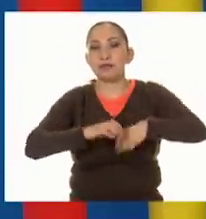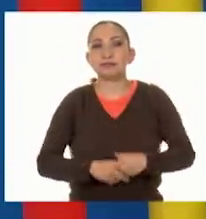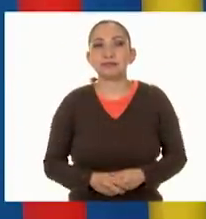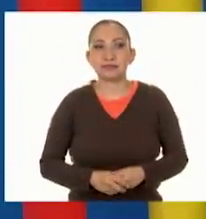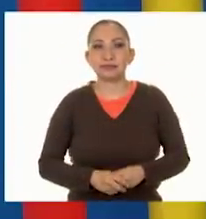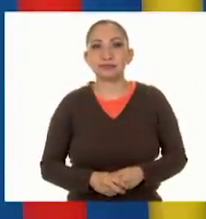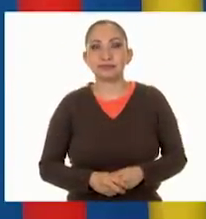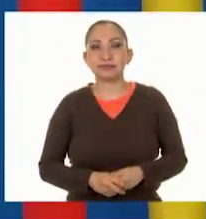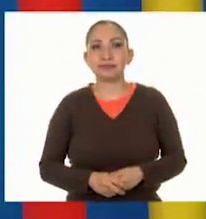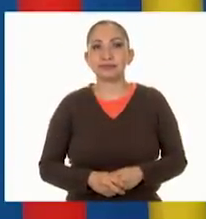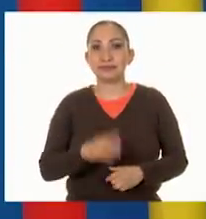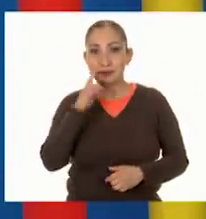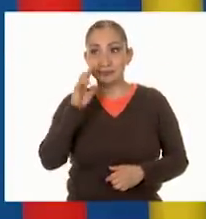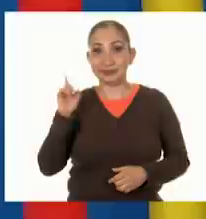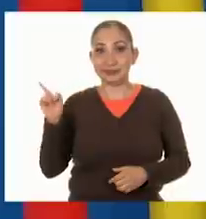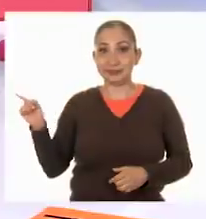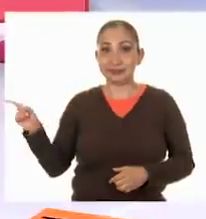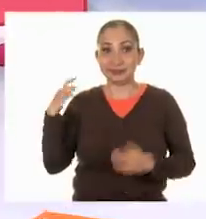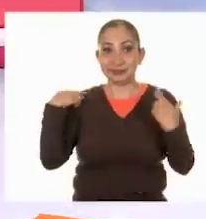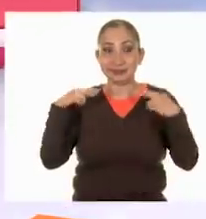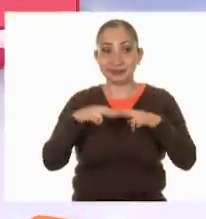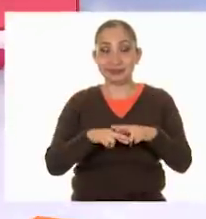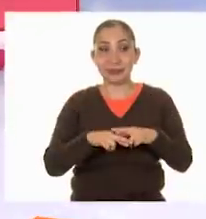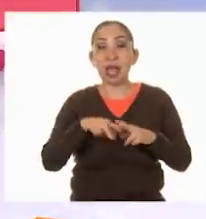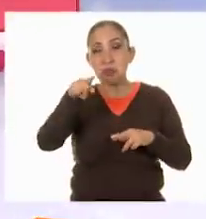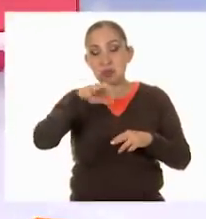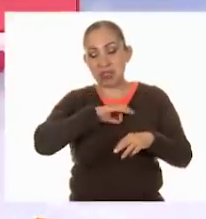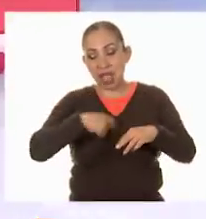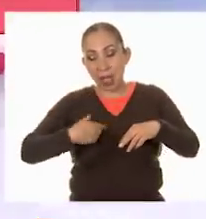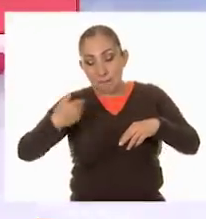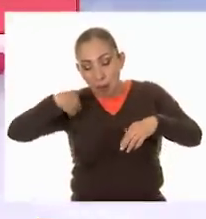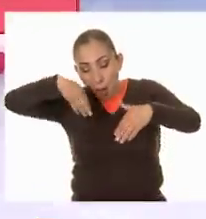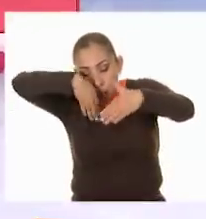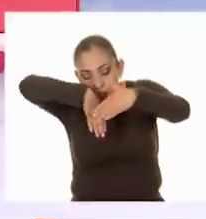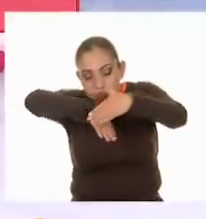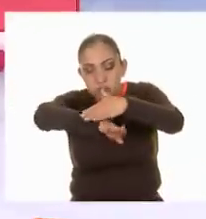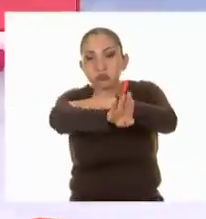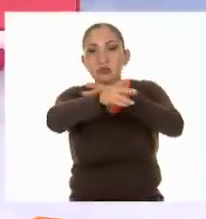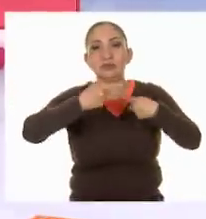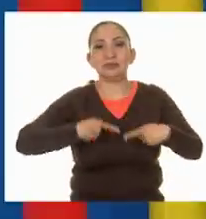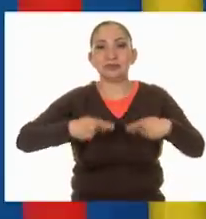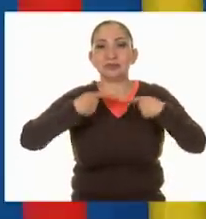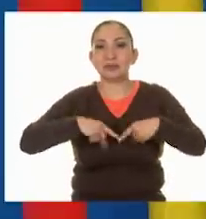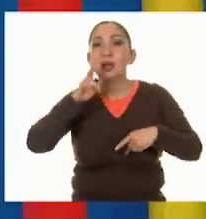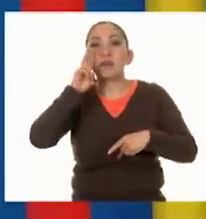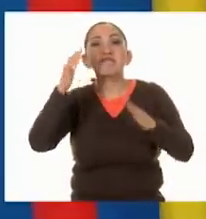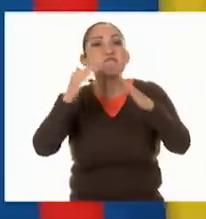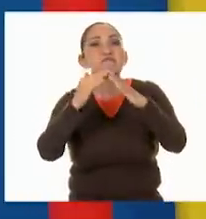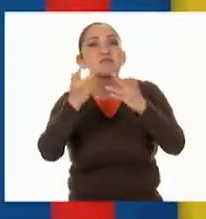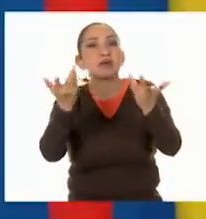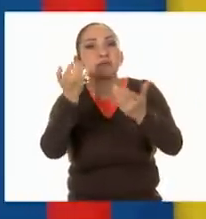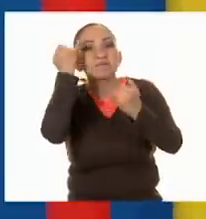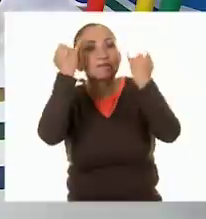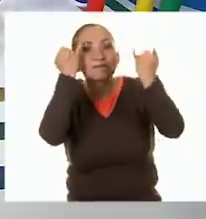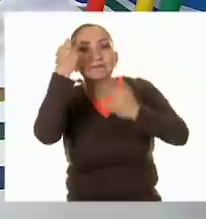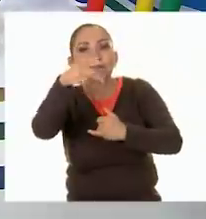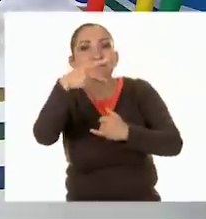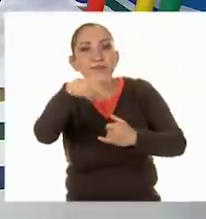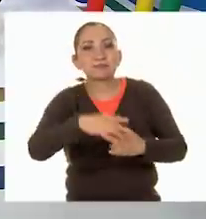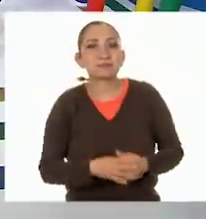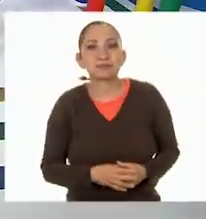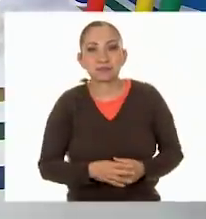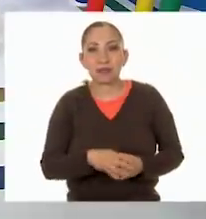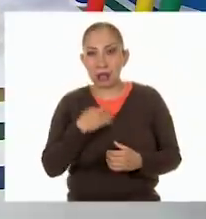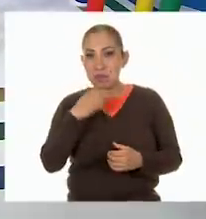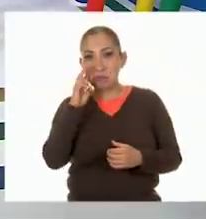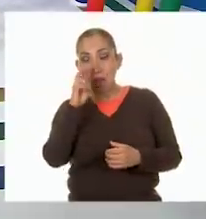¡Ah! ¡Ah, muy bien! Vean, el maestro Jorge hizo esa y por ahí pueden pasar. Vamos a ver qué hicieron en casa, Jorge. ¿Ves? ¡Ay, eso estuvo